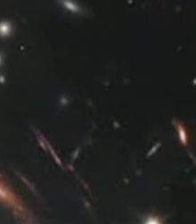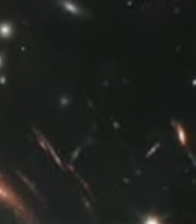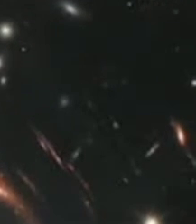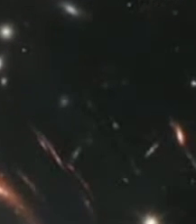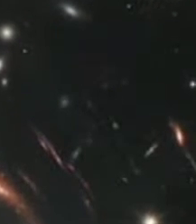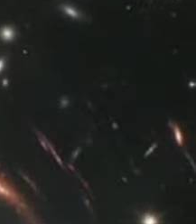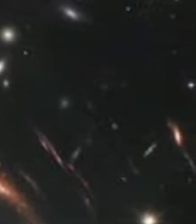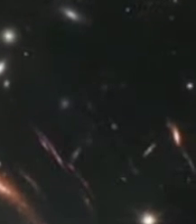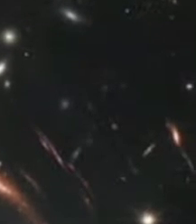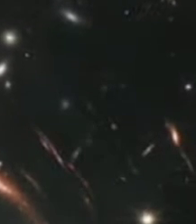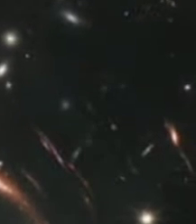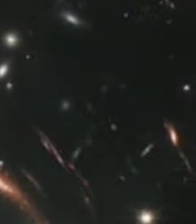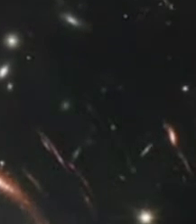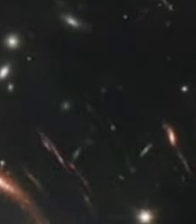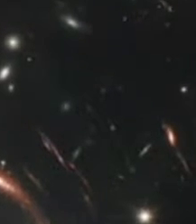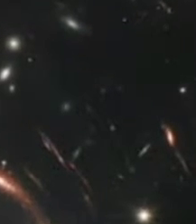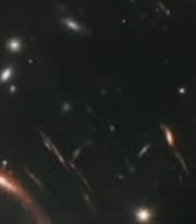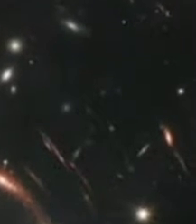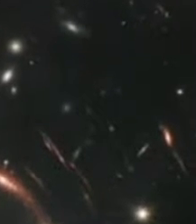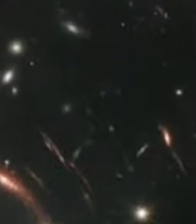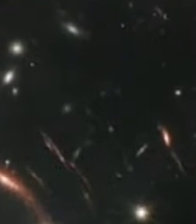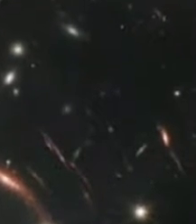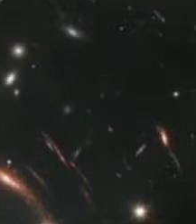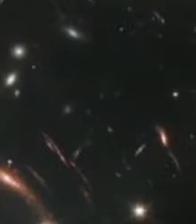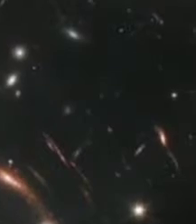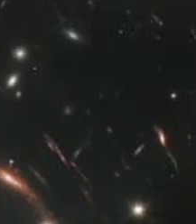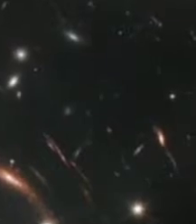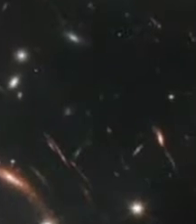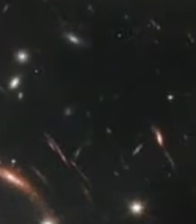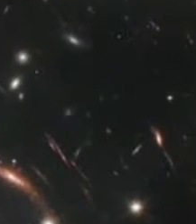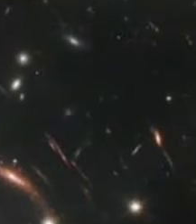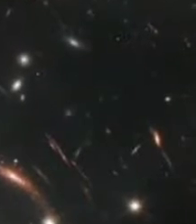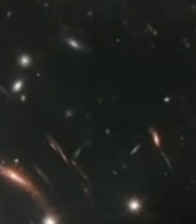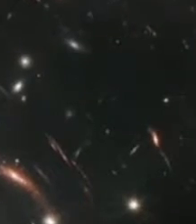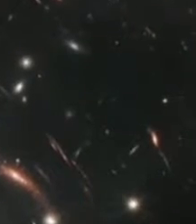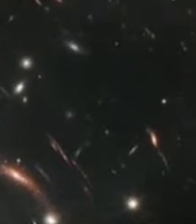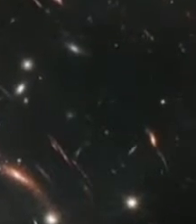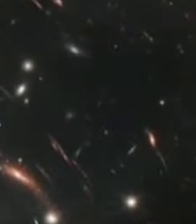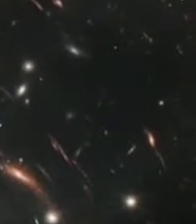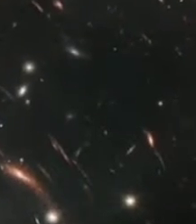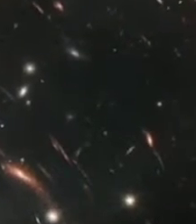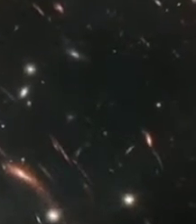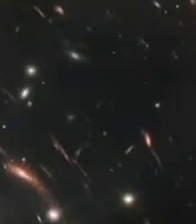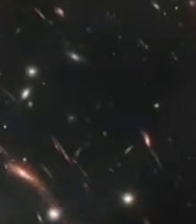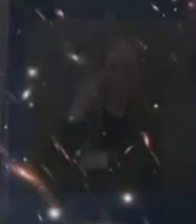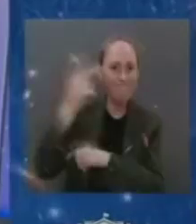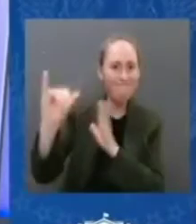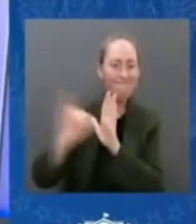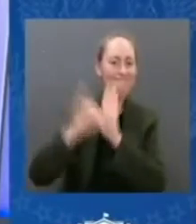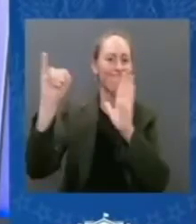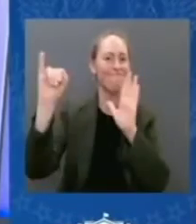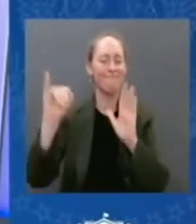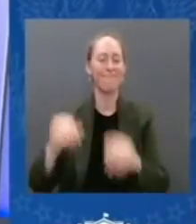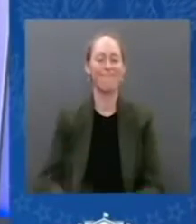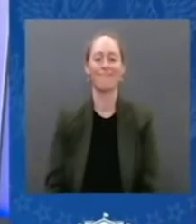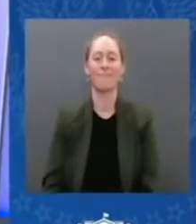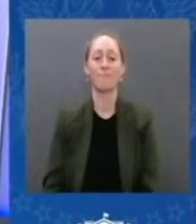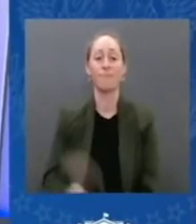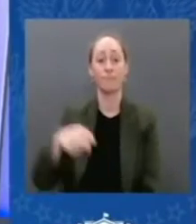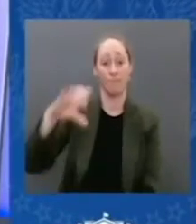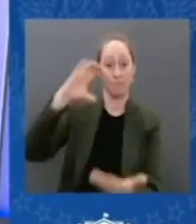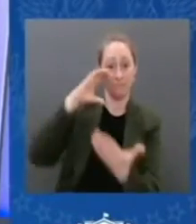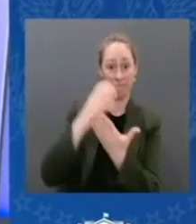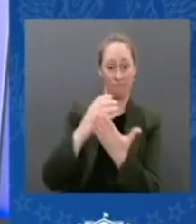estrellas funcionan como una lupa debido a su enorme fuerza gravitacional, amplificando la luz de galaxias pasadas. La fotografía